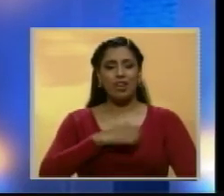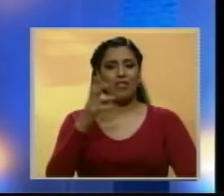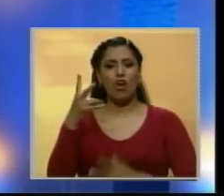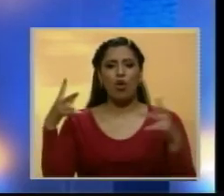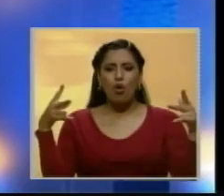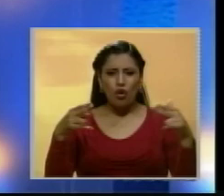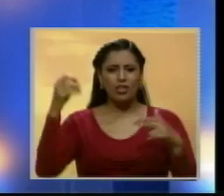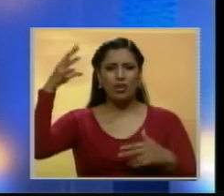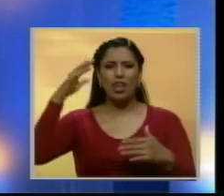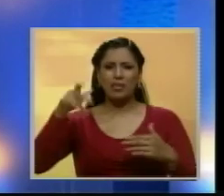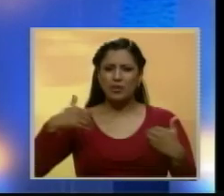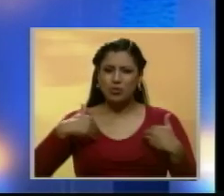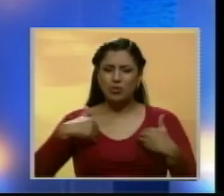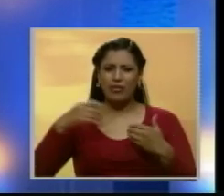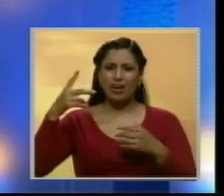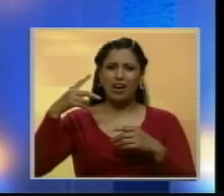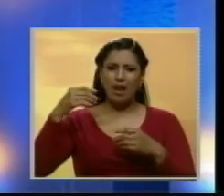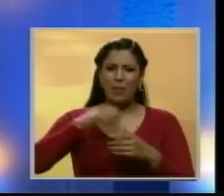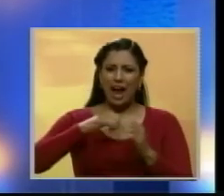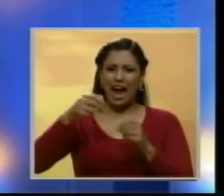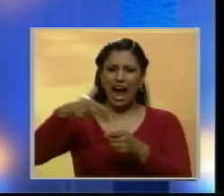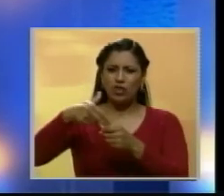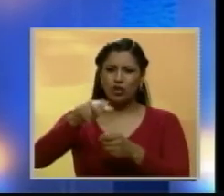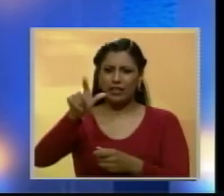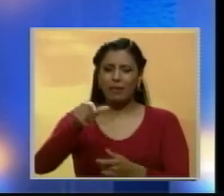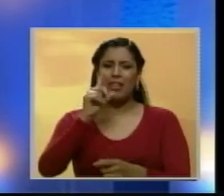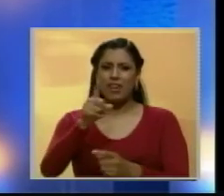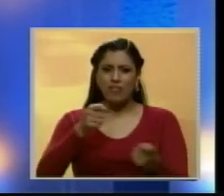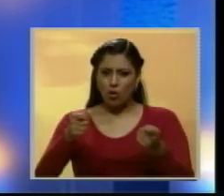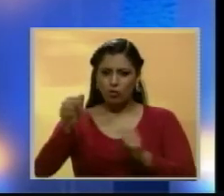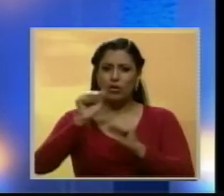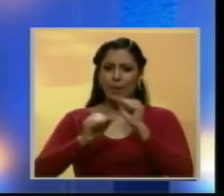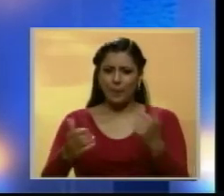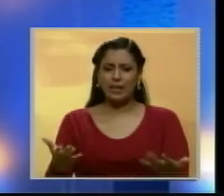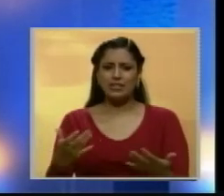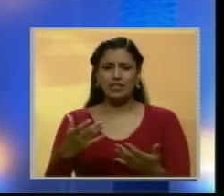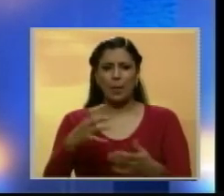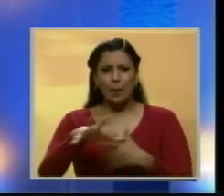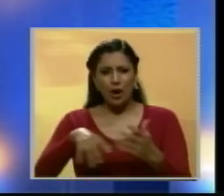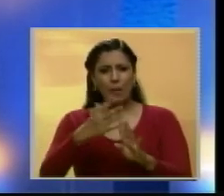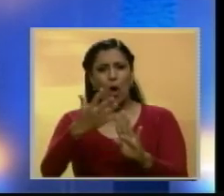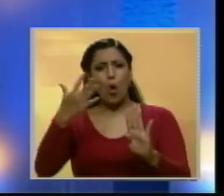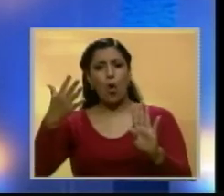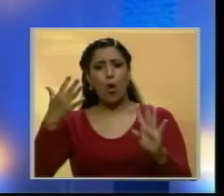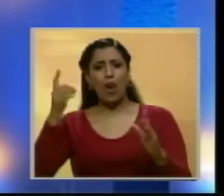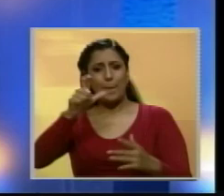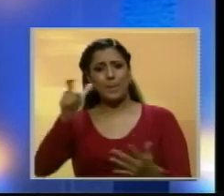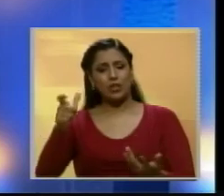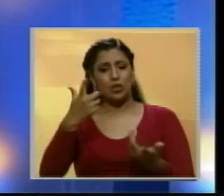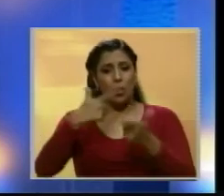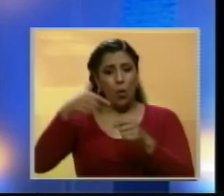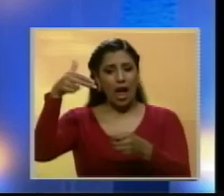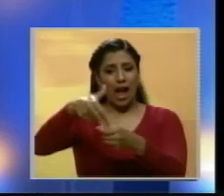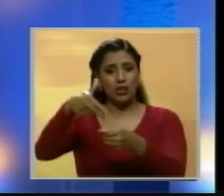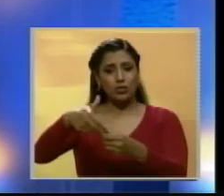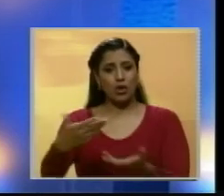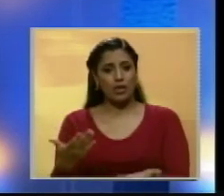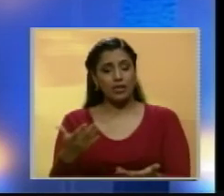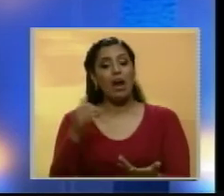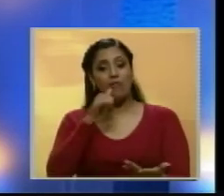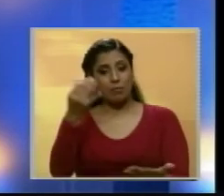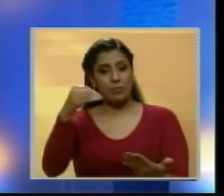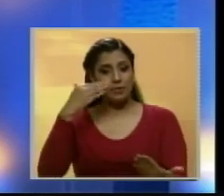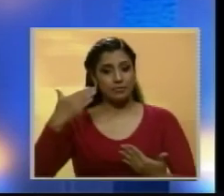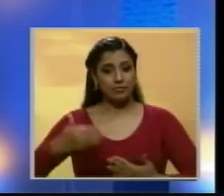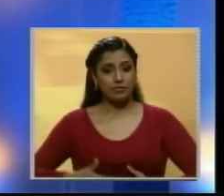racionamiento eléctrico afecte también el suministro de combustible. Exigió que se tomen las previsiones para evitar las largas colas en las estaciones de servicios. Jenny Soto